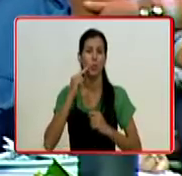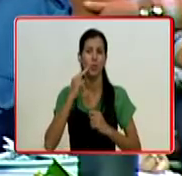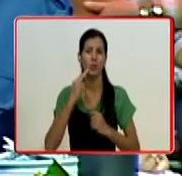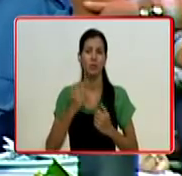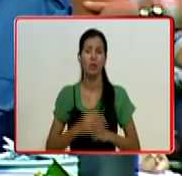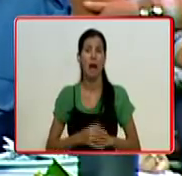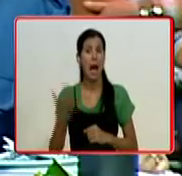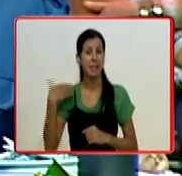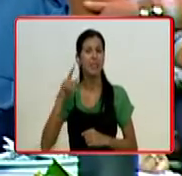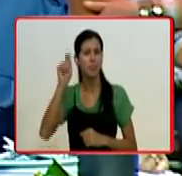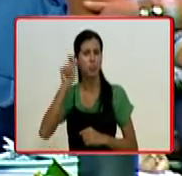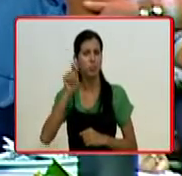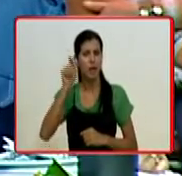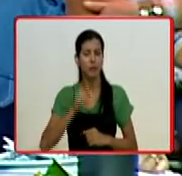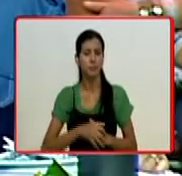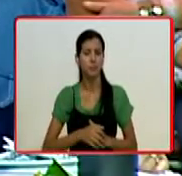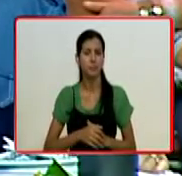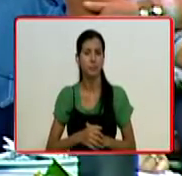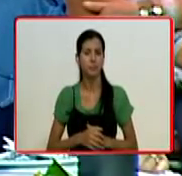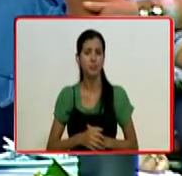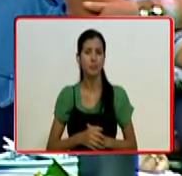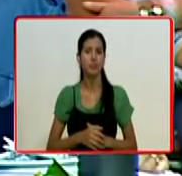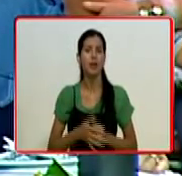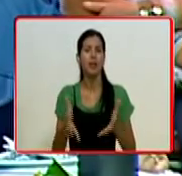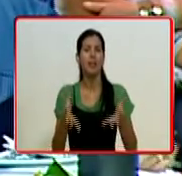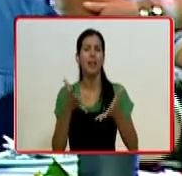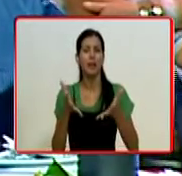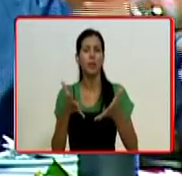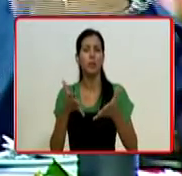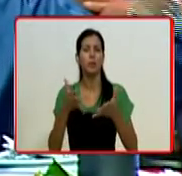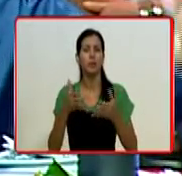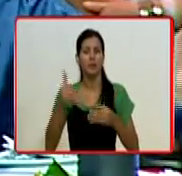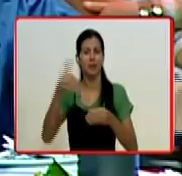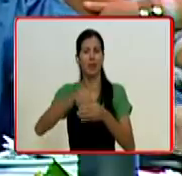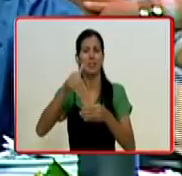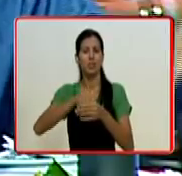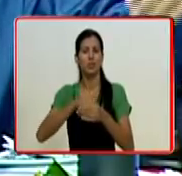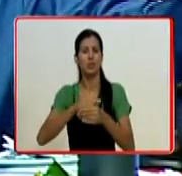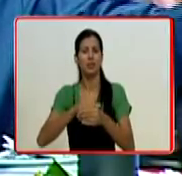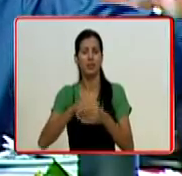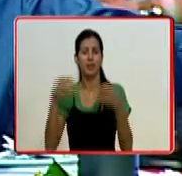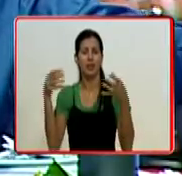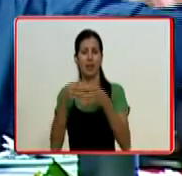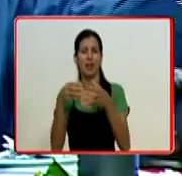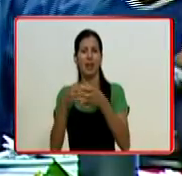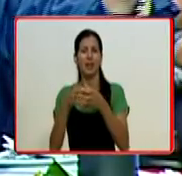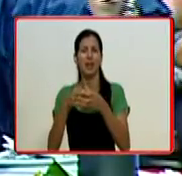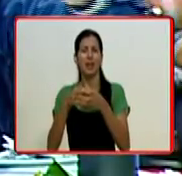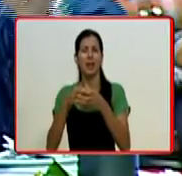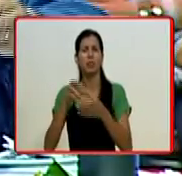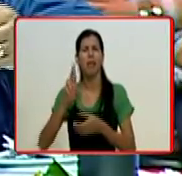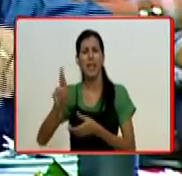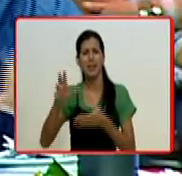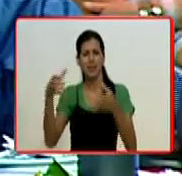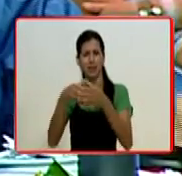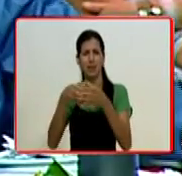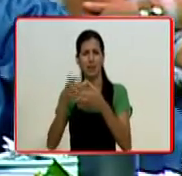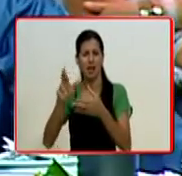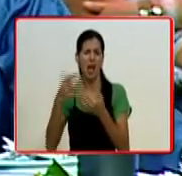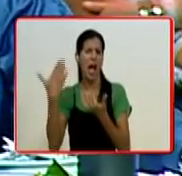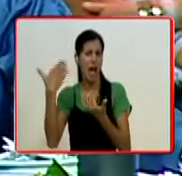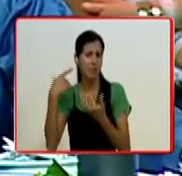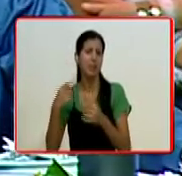diputado, había sido electo diputado en las planchas de la Causa R, de entonces, no la de ahora, que es de ultraderecha.